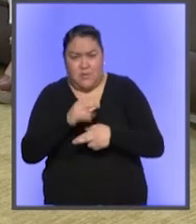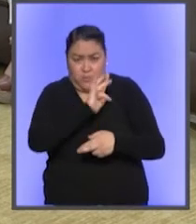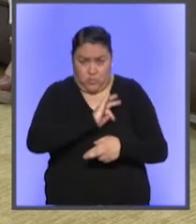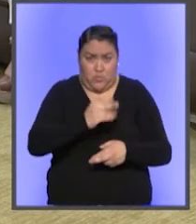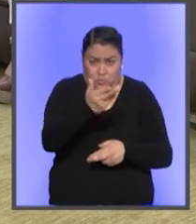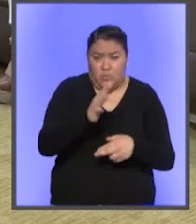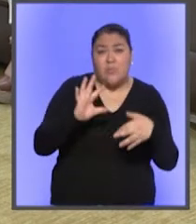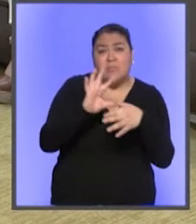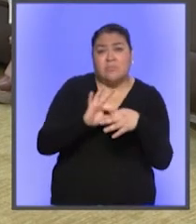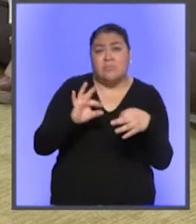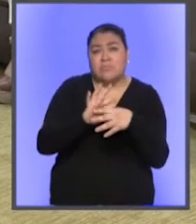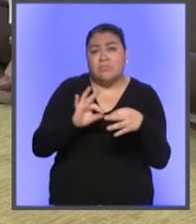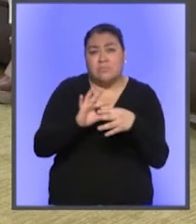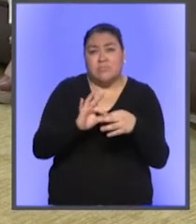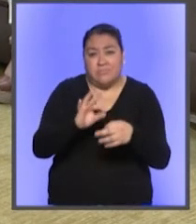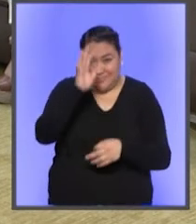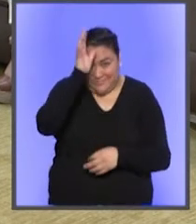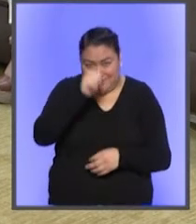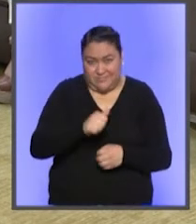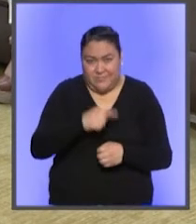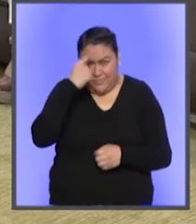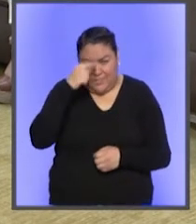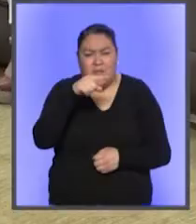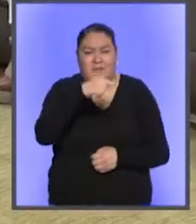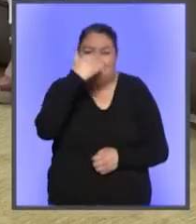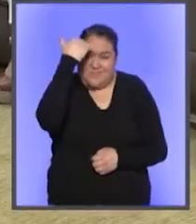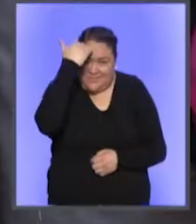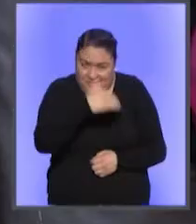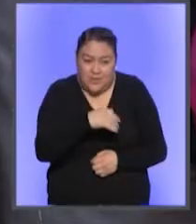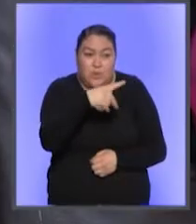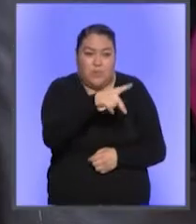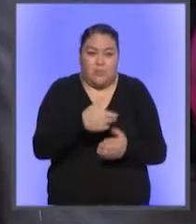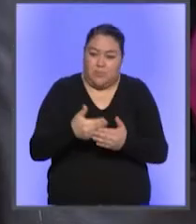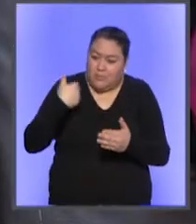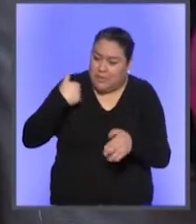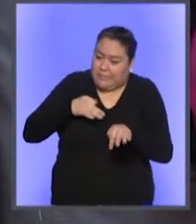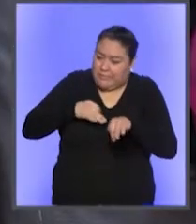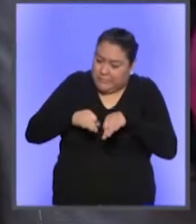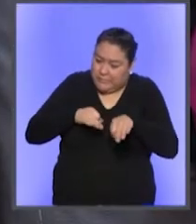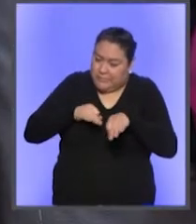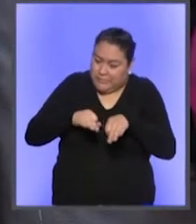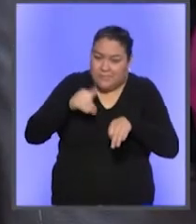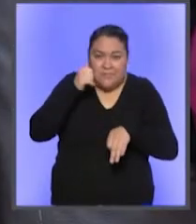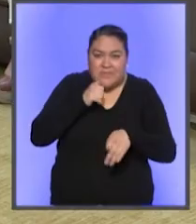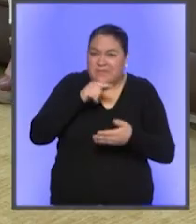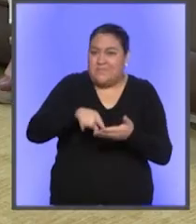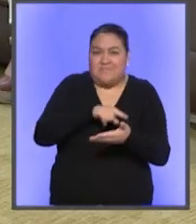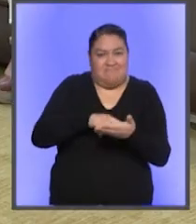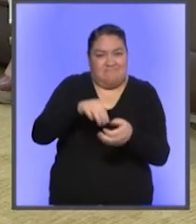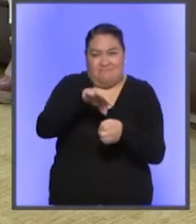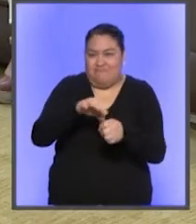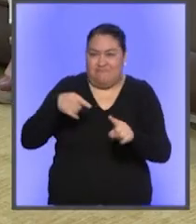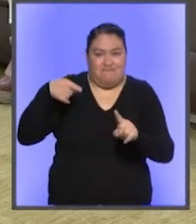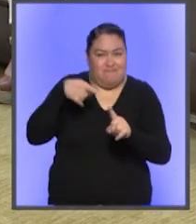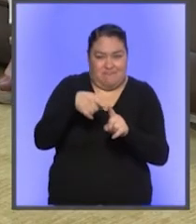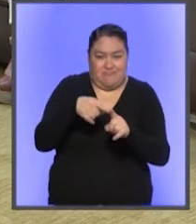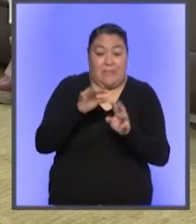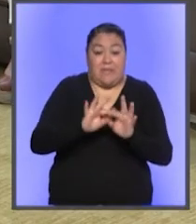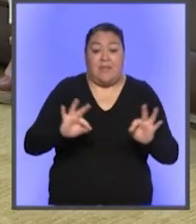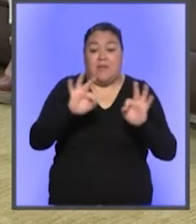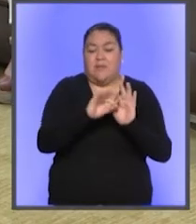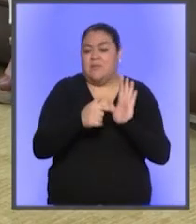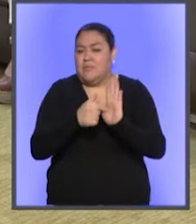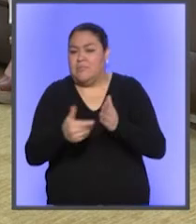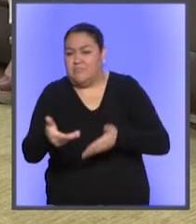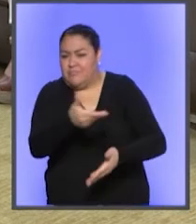nos gustaría que nos compartiera su punto de vista sobre todo porque conocemos pues su trayectoria en el ámbito electoral y es muy